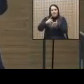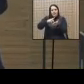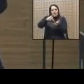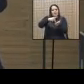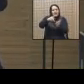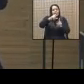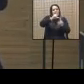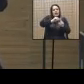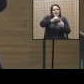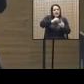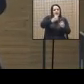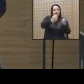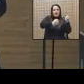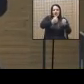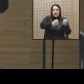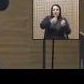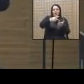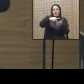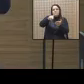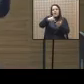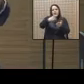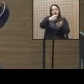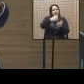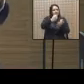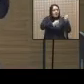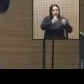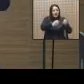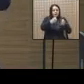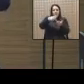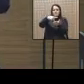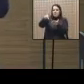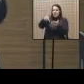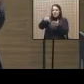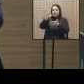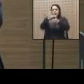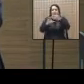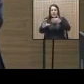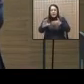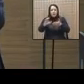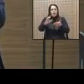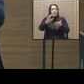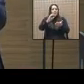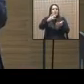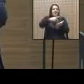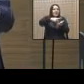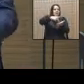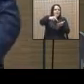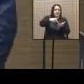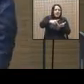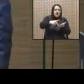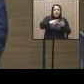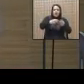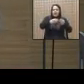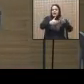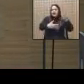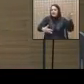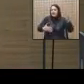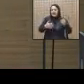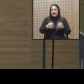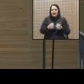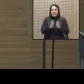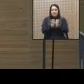carro, o el pago del carro, el colegio, los gastos en general. Díganme,